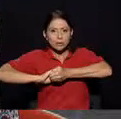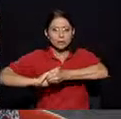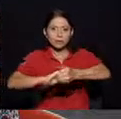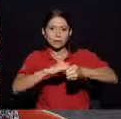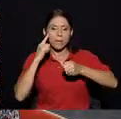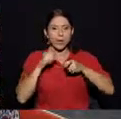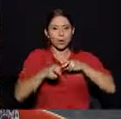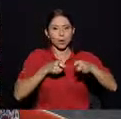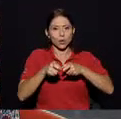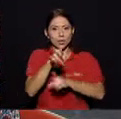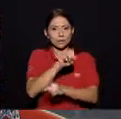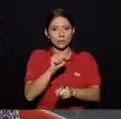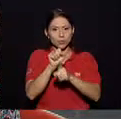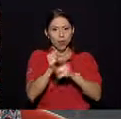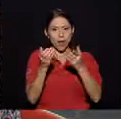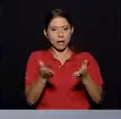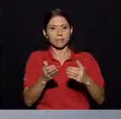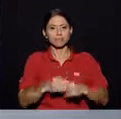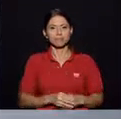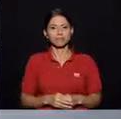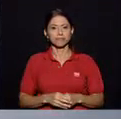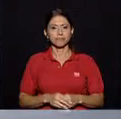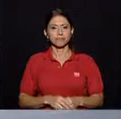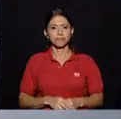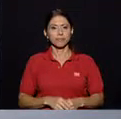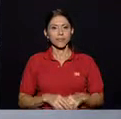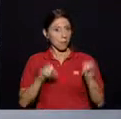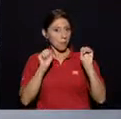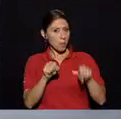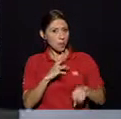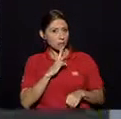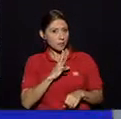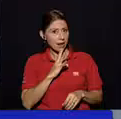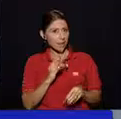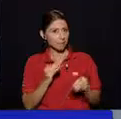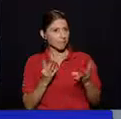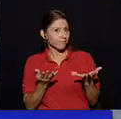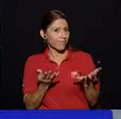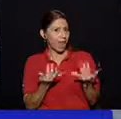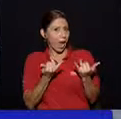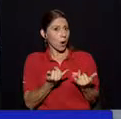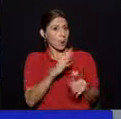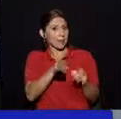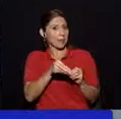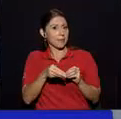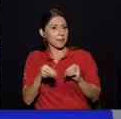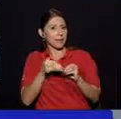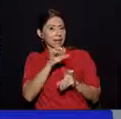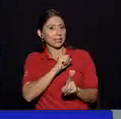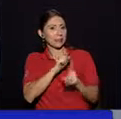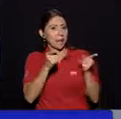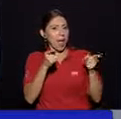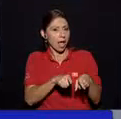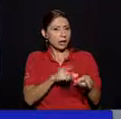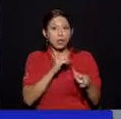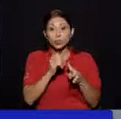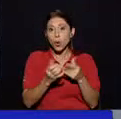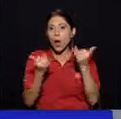este flagelo. ¿Podemos hablar de que haya más casos o que los casos se hacen más evidentes?